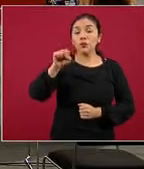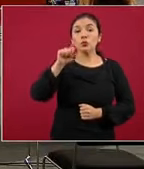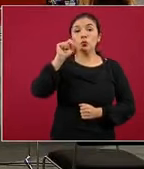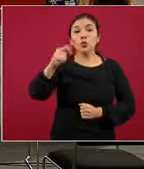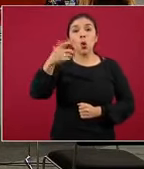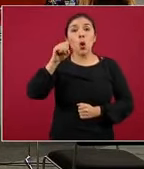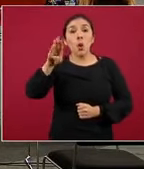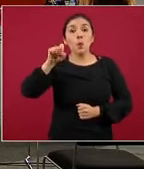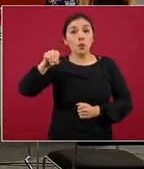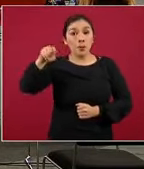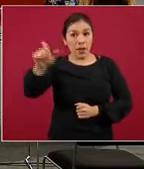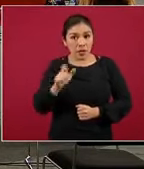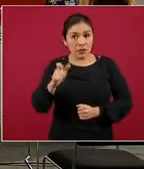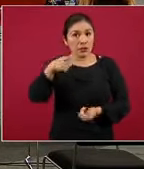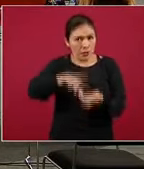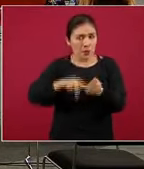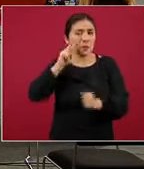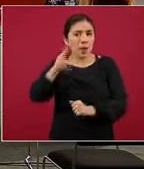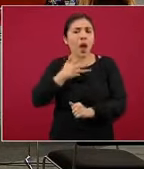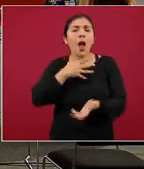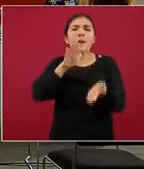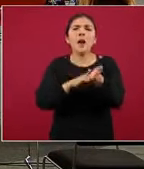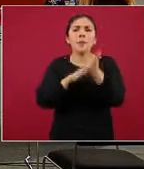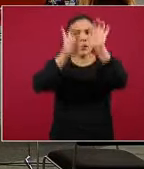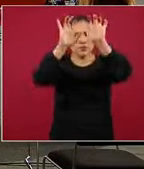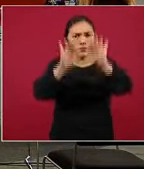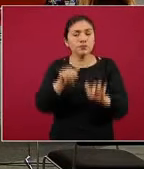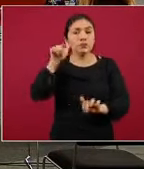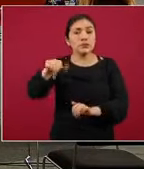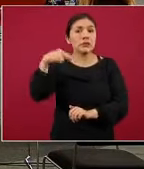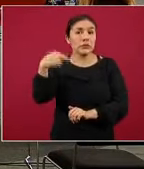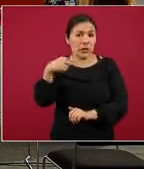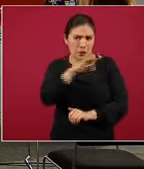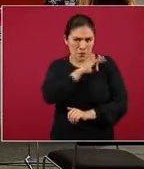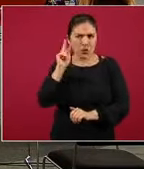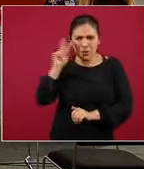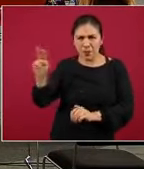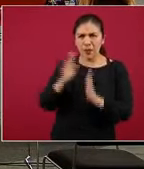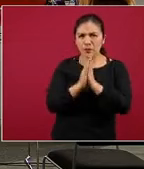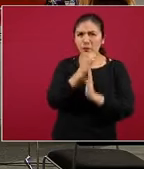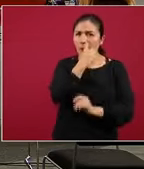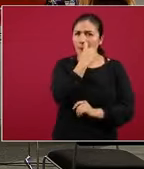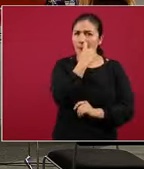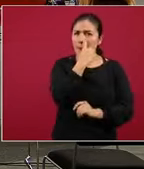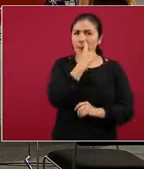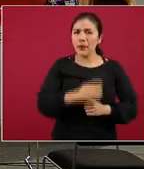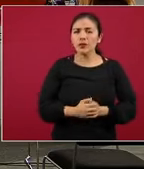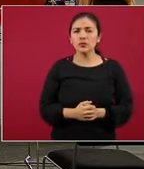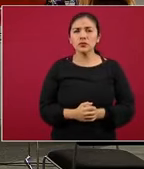coronavirus.gov.mx, y va a ver usted un documento que se llama, si lo podemos poner por favor,